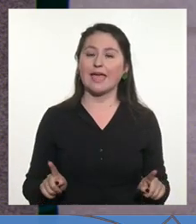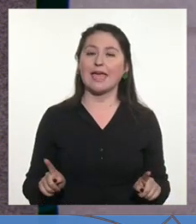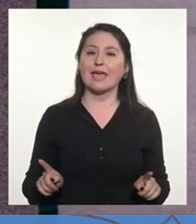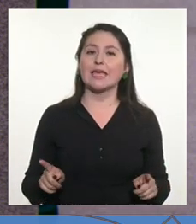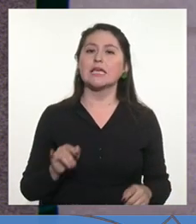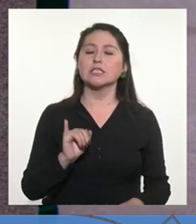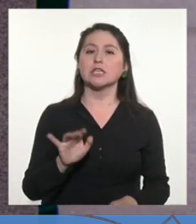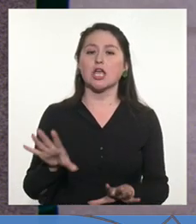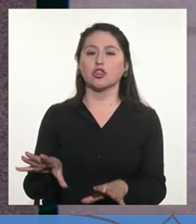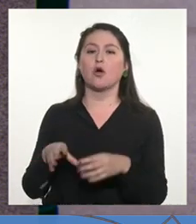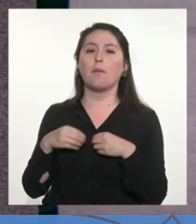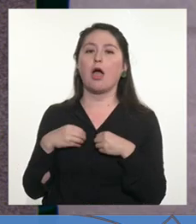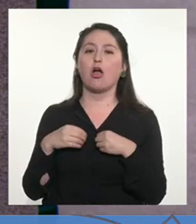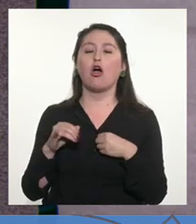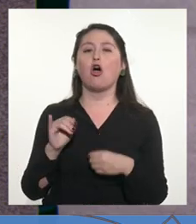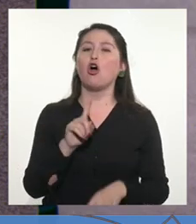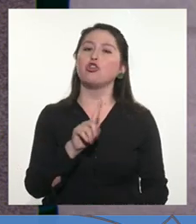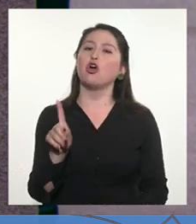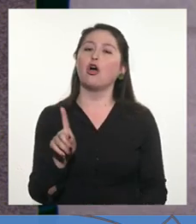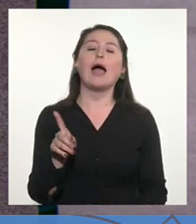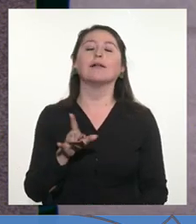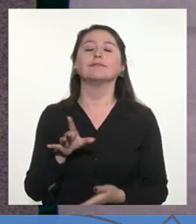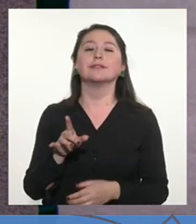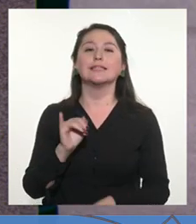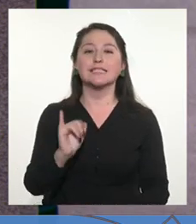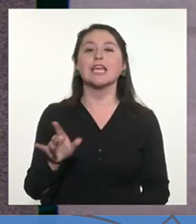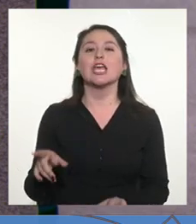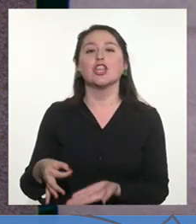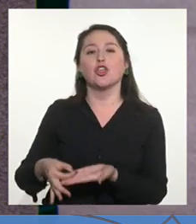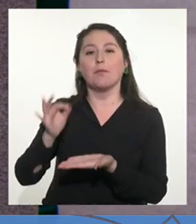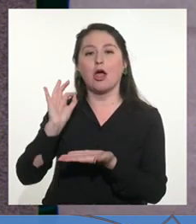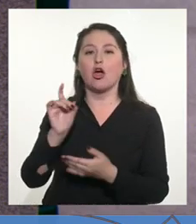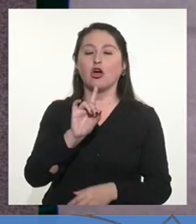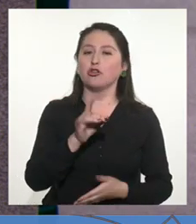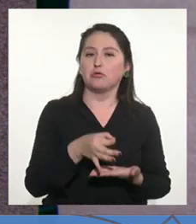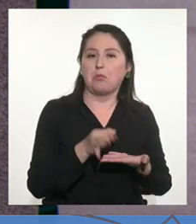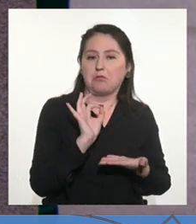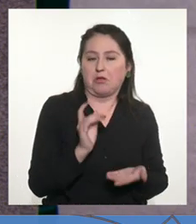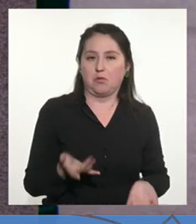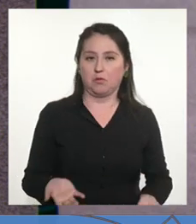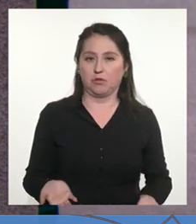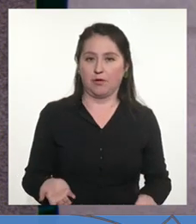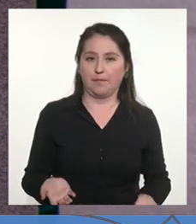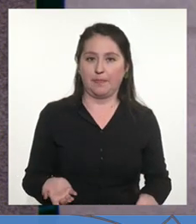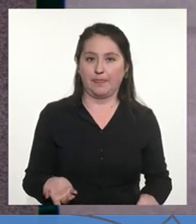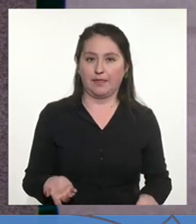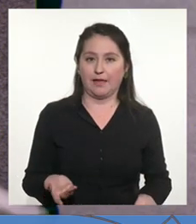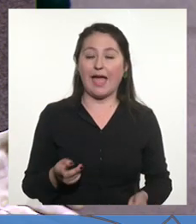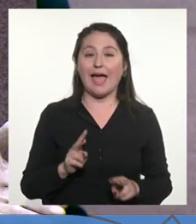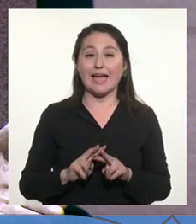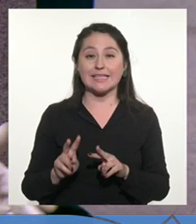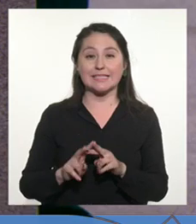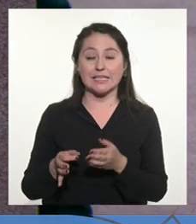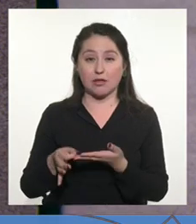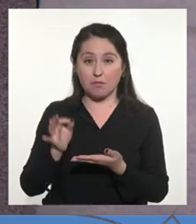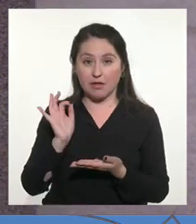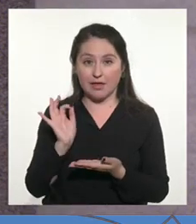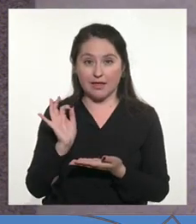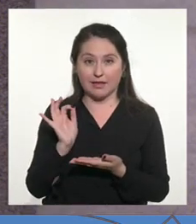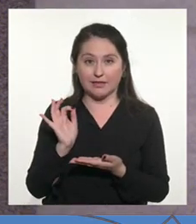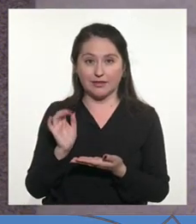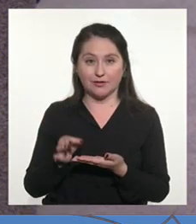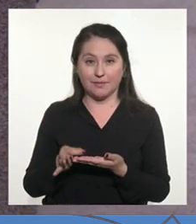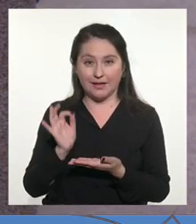o no han tomado desayuno cuando no han tomado desayuno hacen fallo mucho más duro que cuando han tomado desayuno y está un estudio muy serio